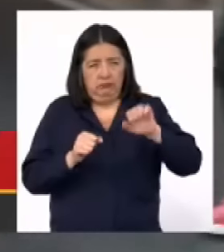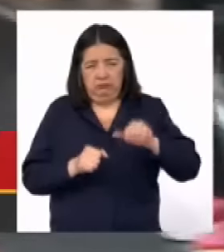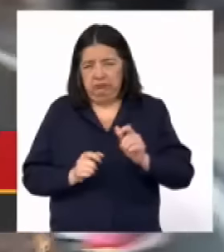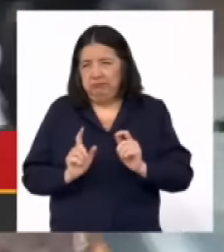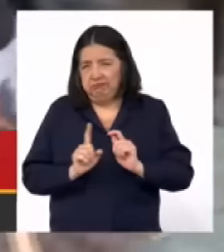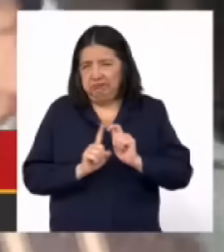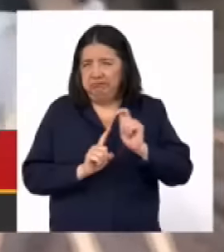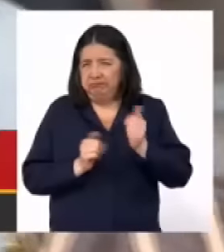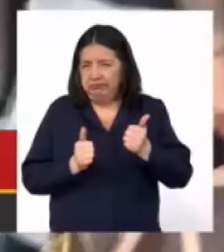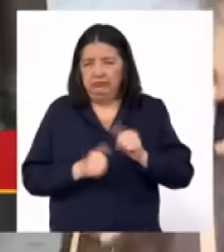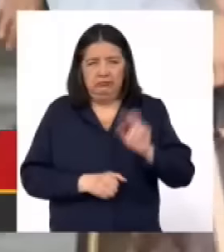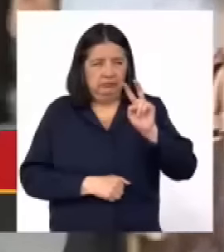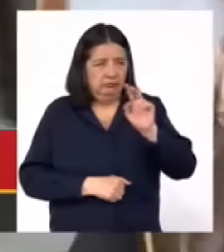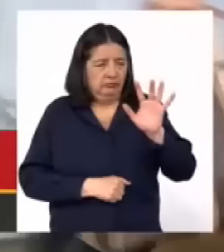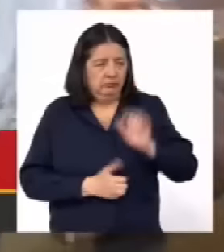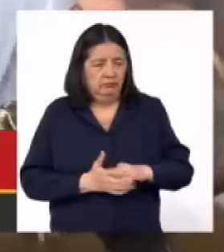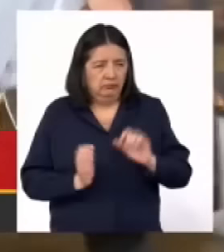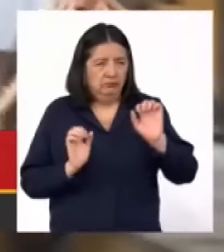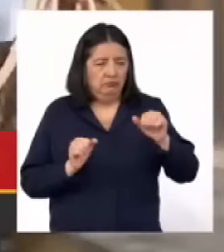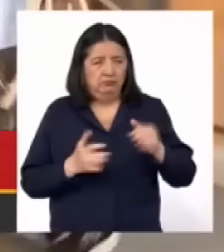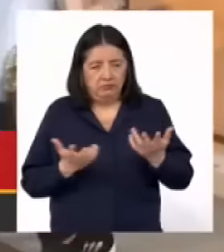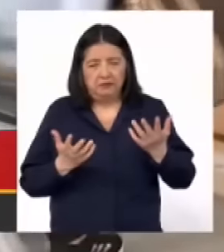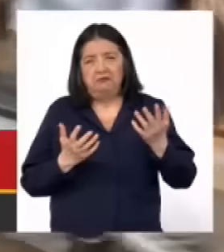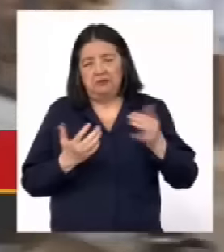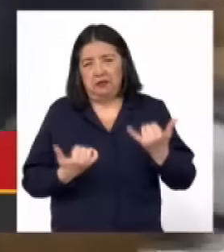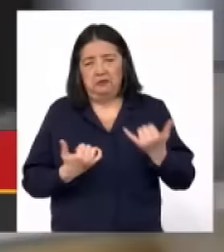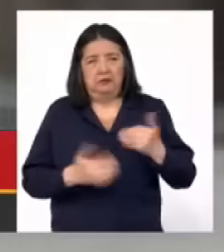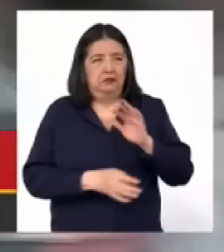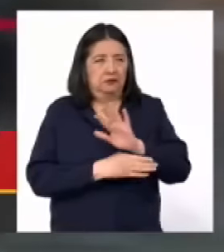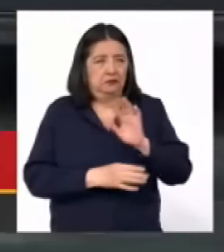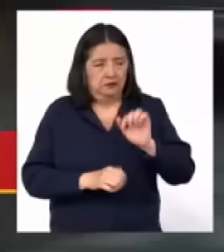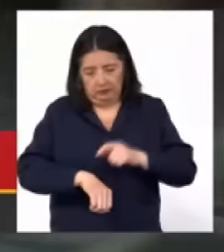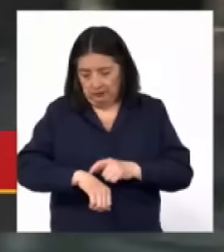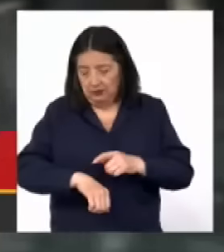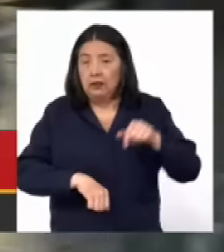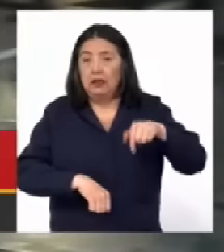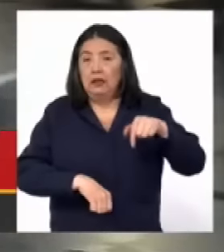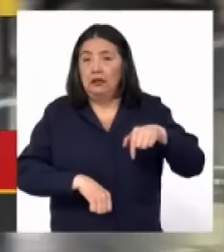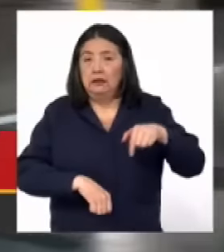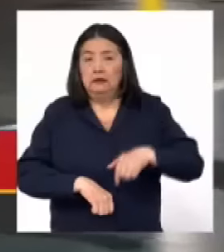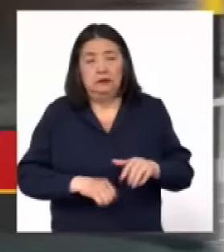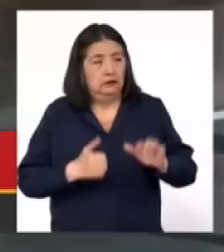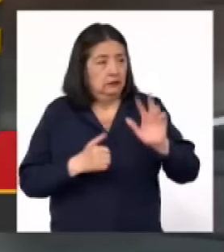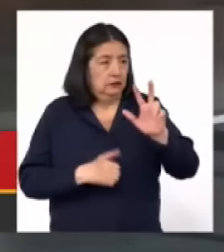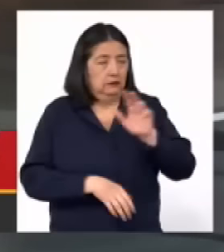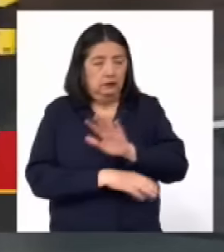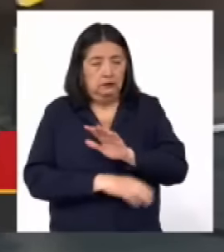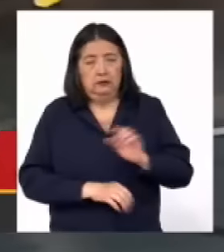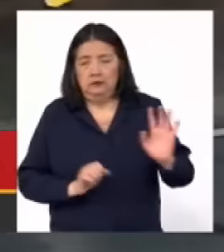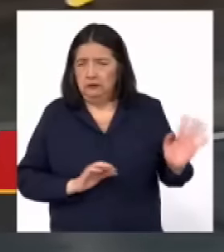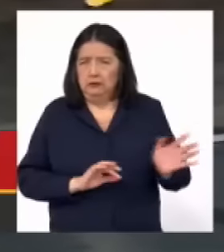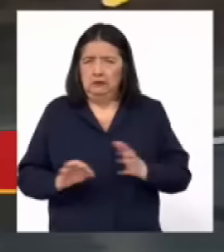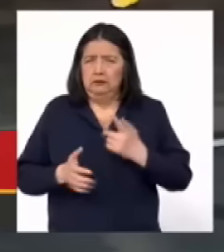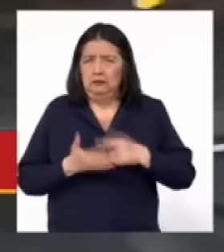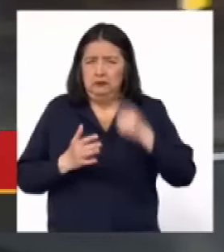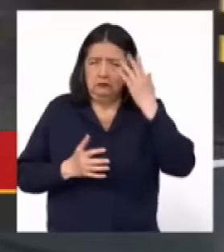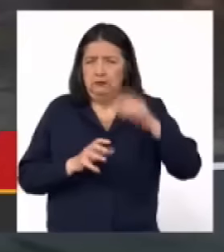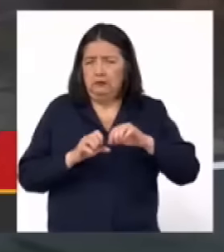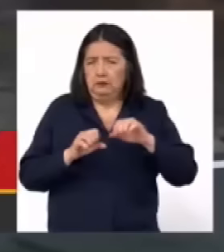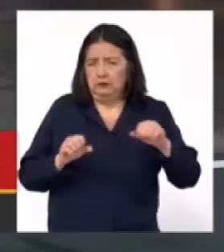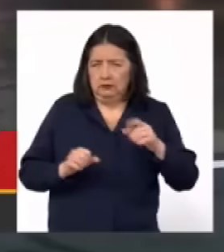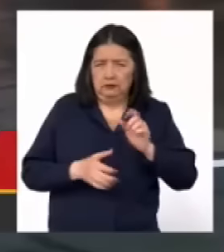temperatura. Tenemos 25 grados de temperatura a esta hora de la tarde, sí, porque acá van a ser las 3 de la tarde. Fer, ¿y qué se sabe del sistema